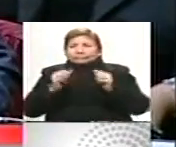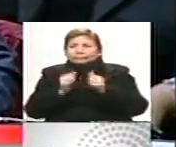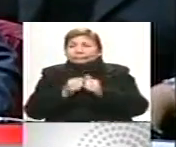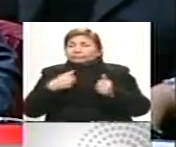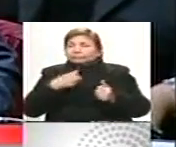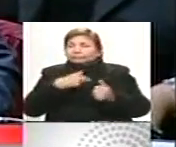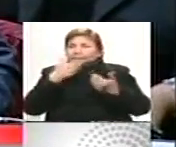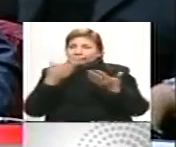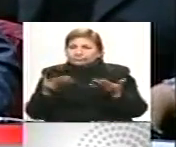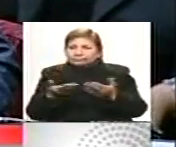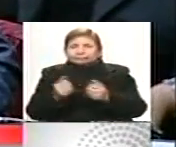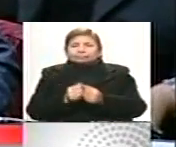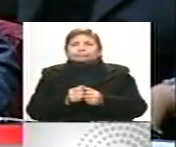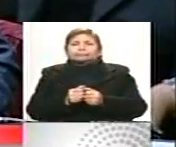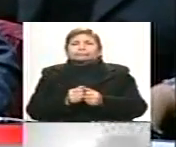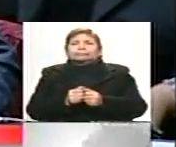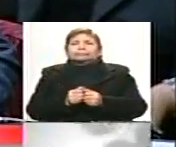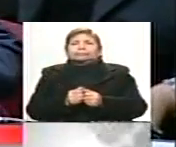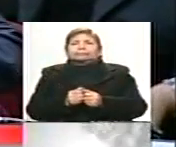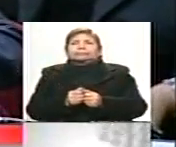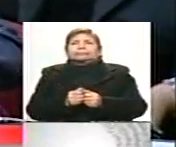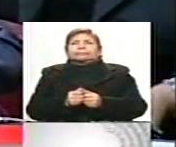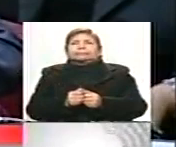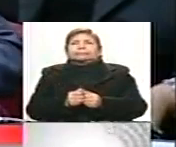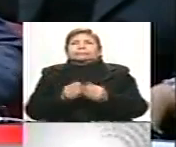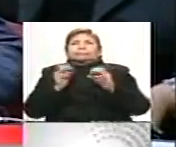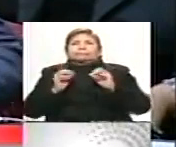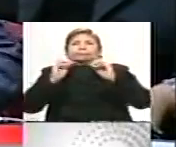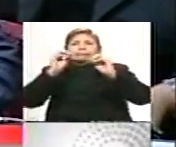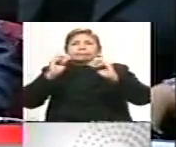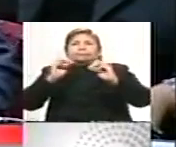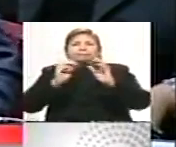estamos le estamos poniendo un